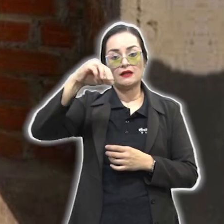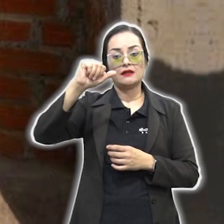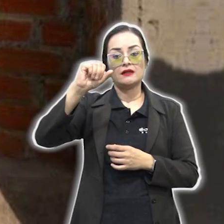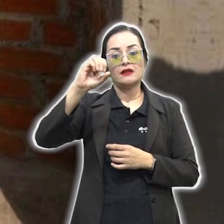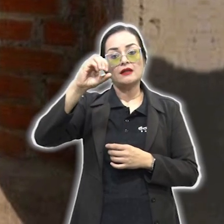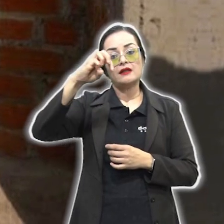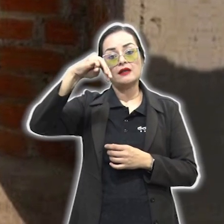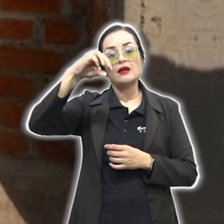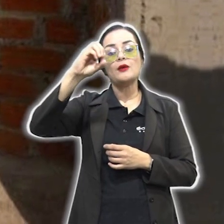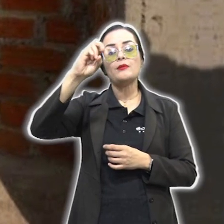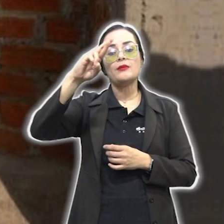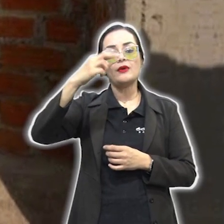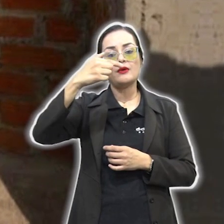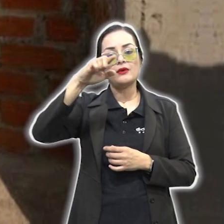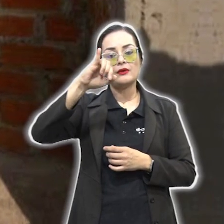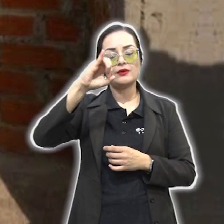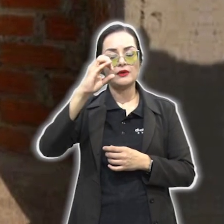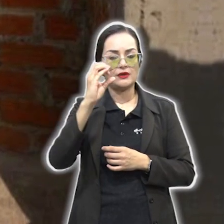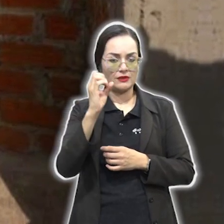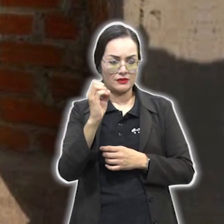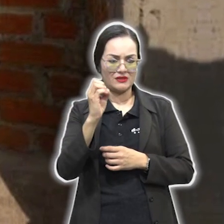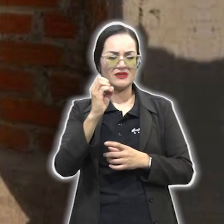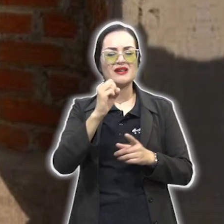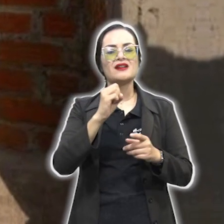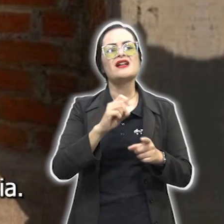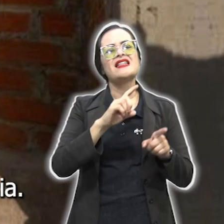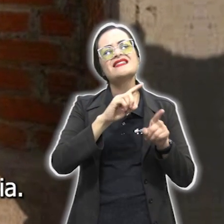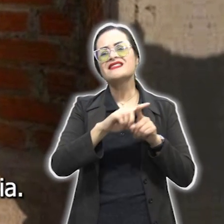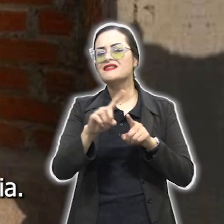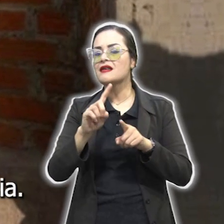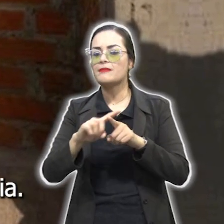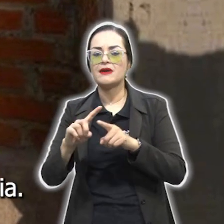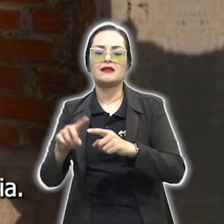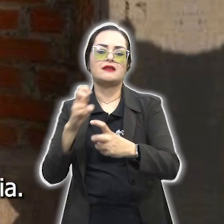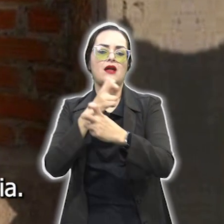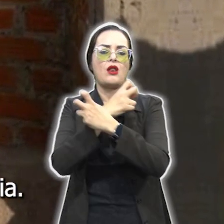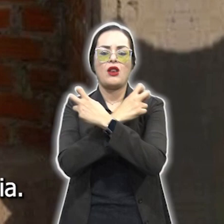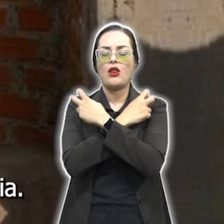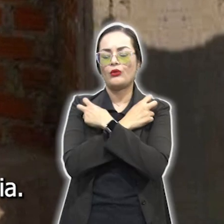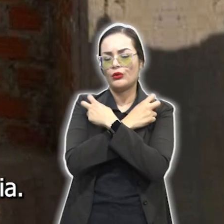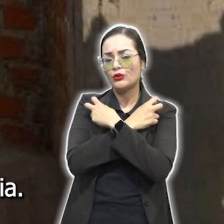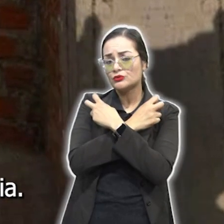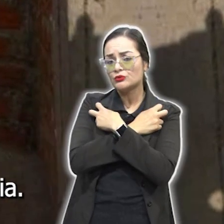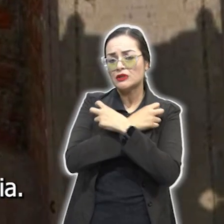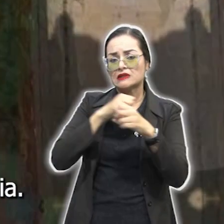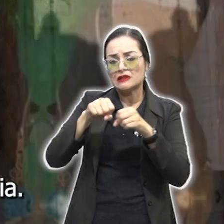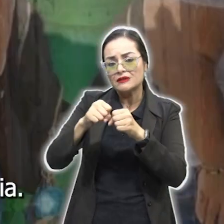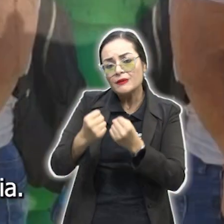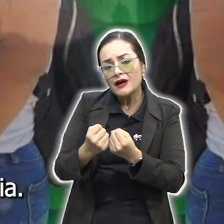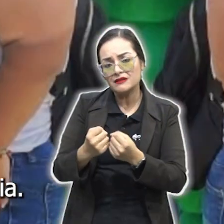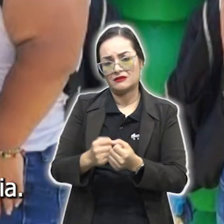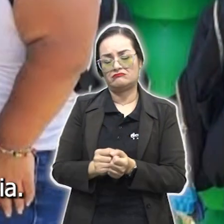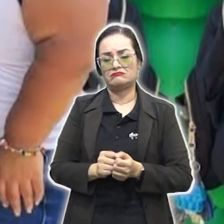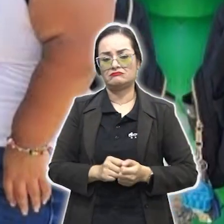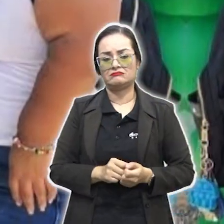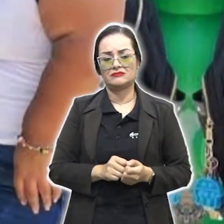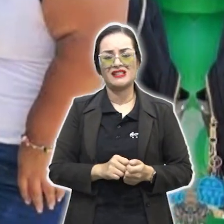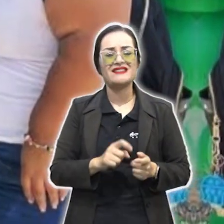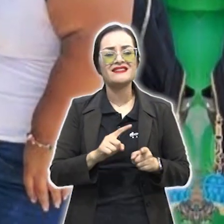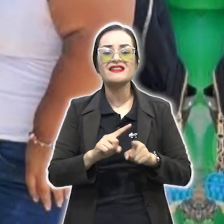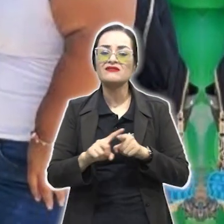Morquio, desnutrición, el síndrome de Turner, la osteogénesis imperfecta y la